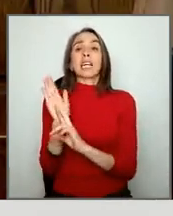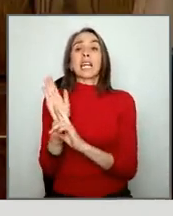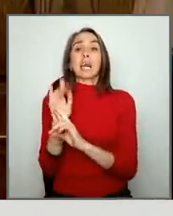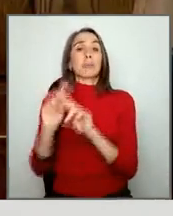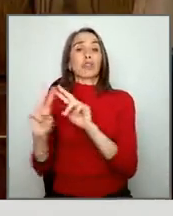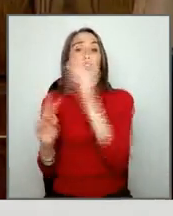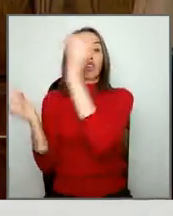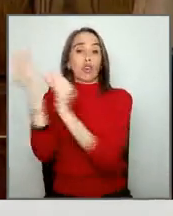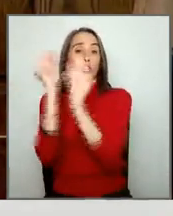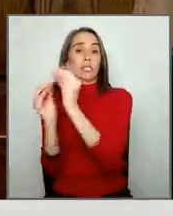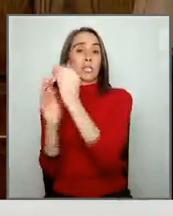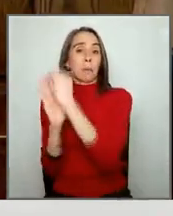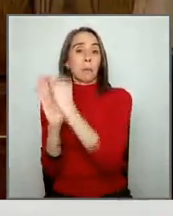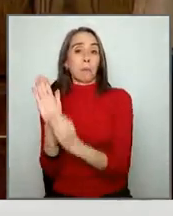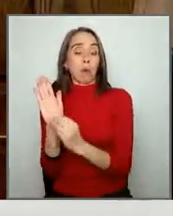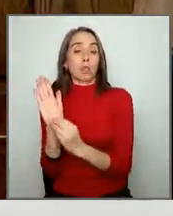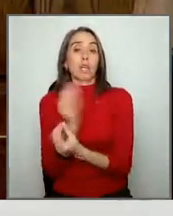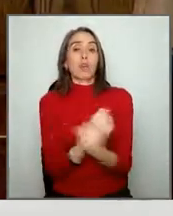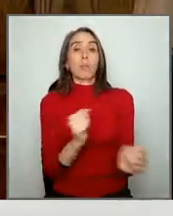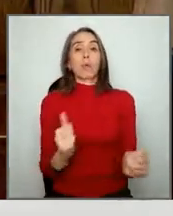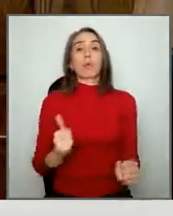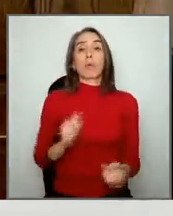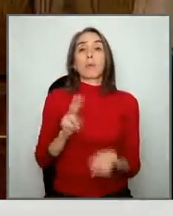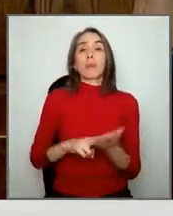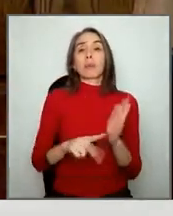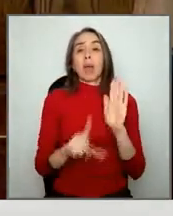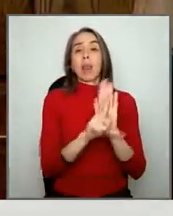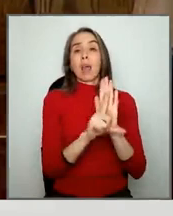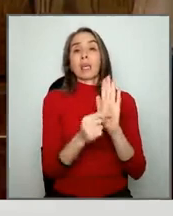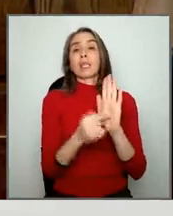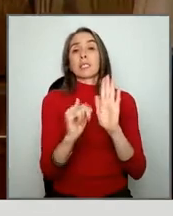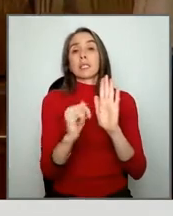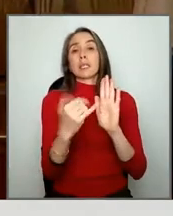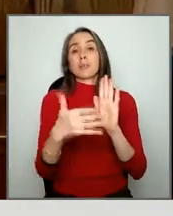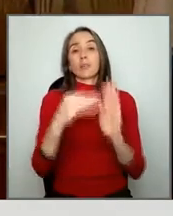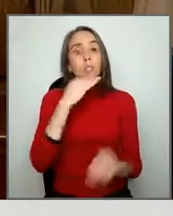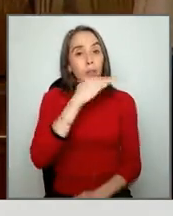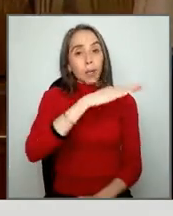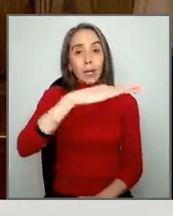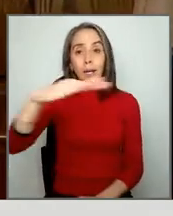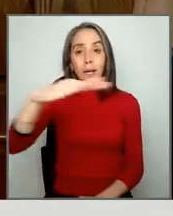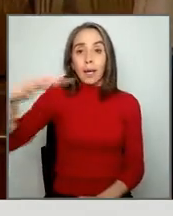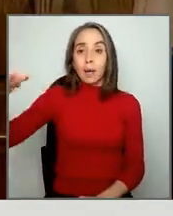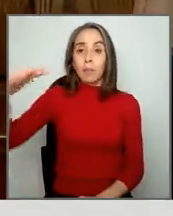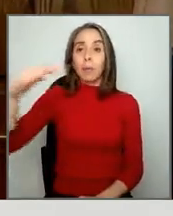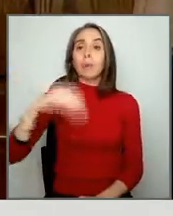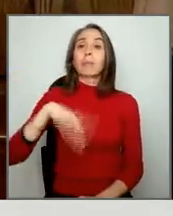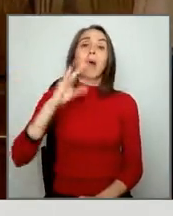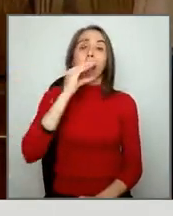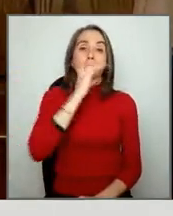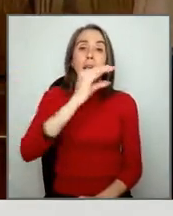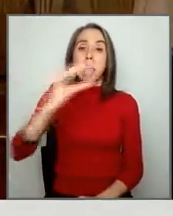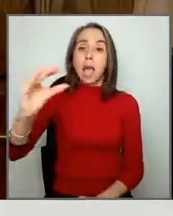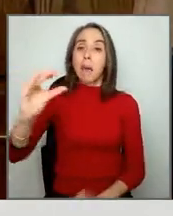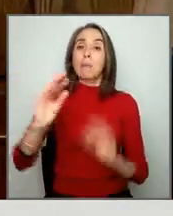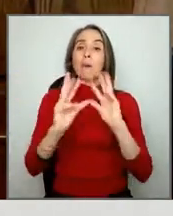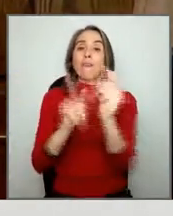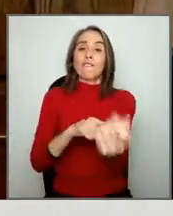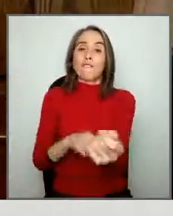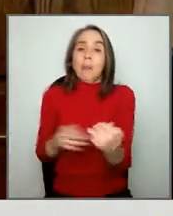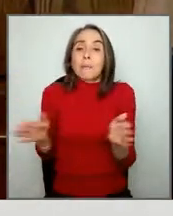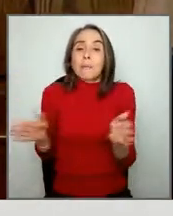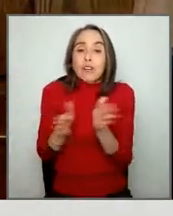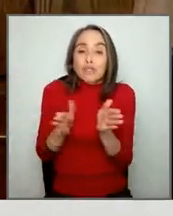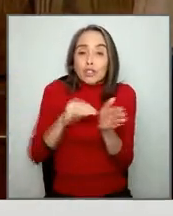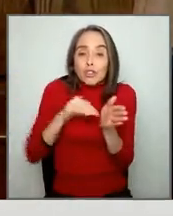se materialice de verdad una ley que es importante para la agricultura sobre todo para la agricultura familiar campesina de los pequeños agricultores que